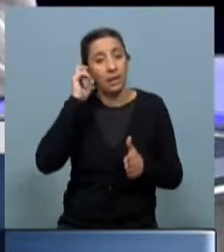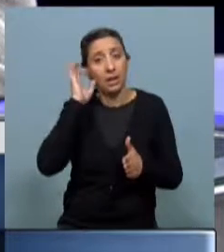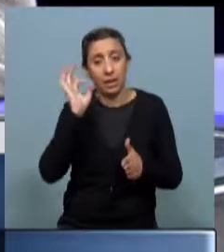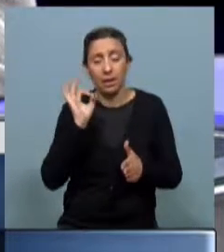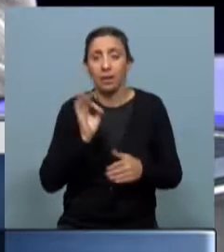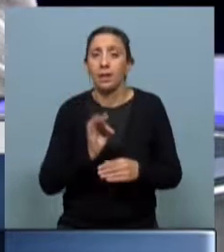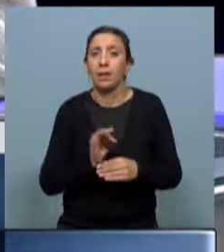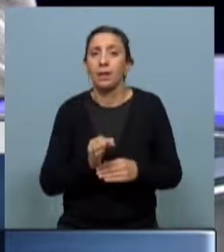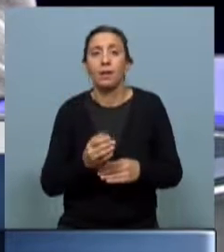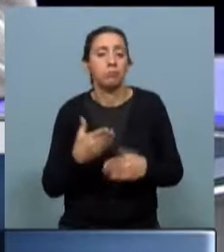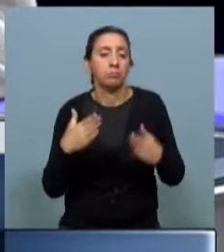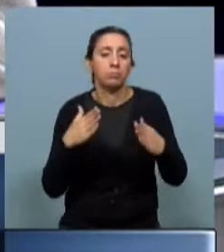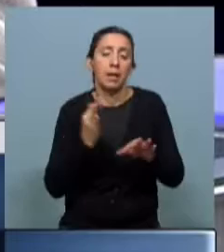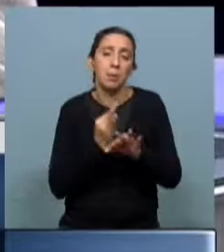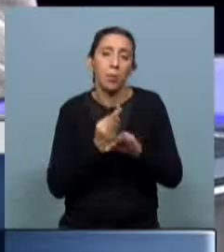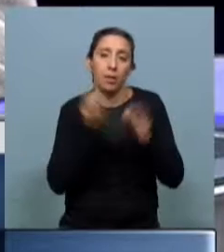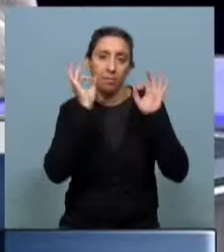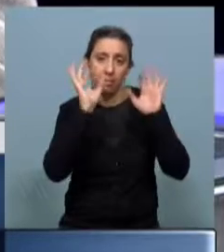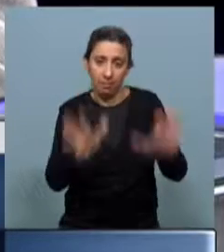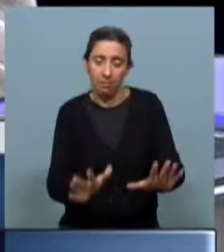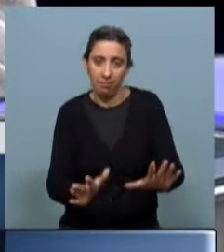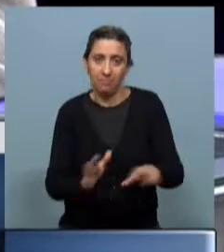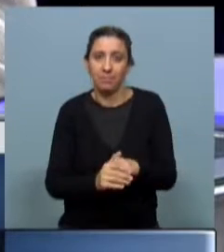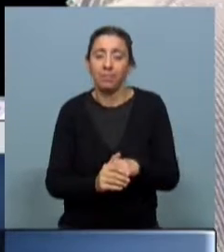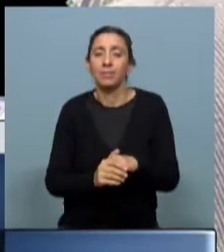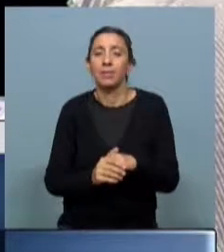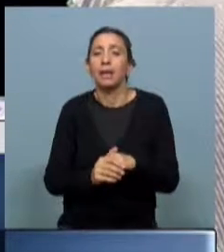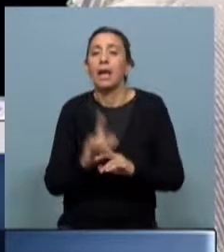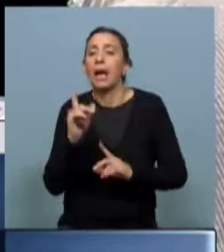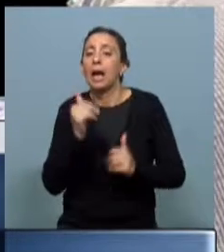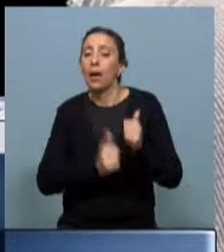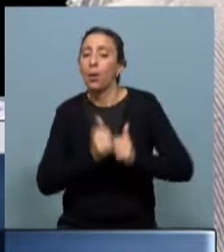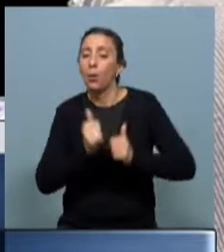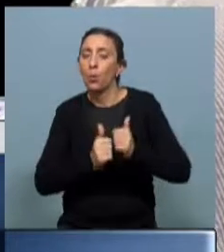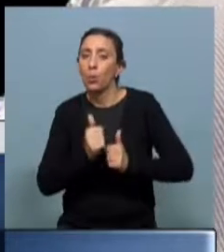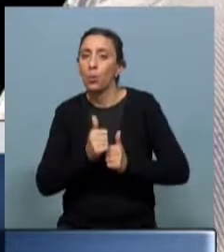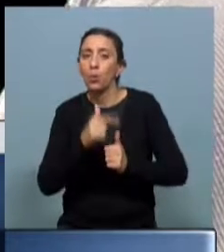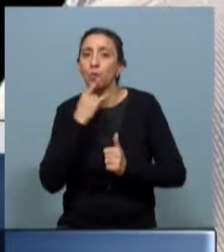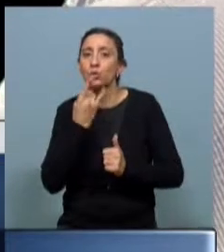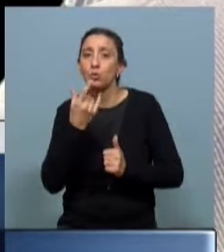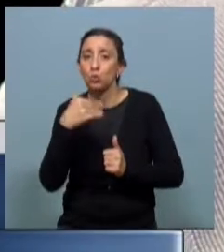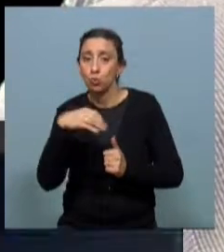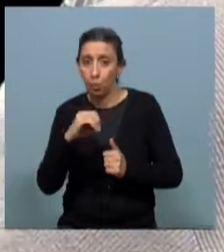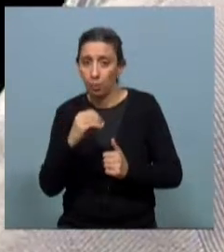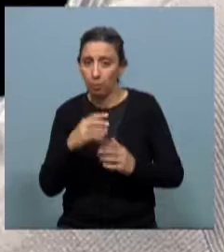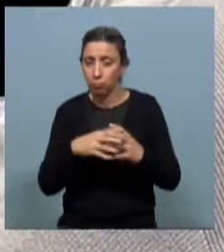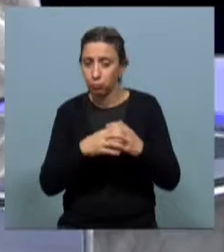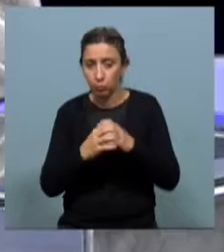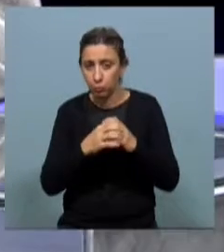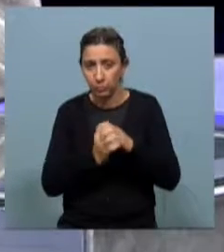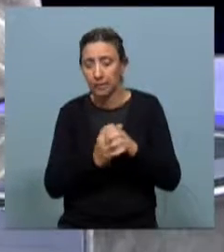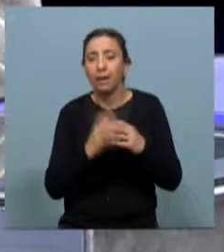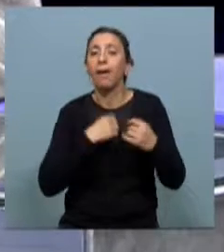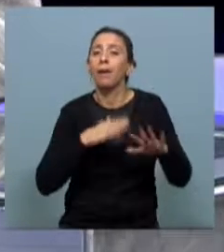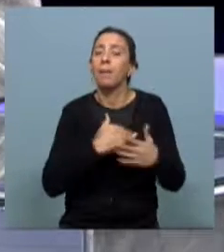en la colonia de vacaciones. Haciendo pequeñas competencias de sumo también, que los chicos participaron.